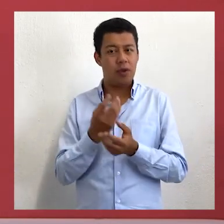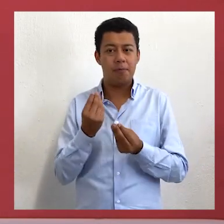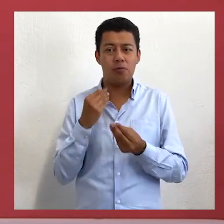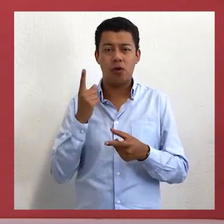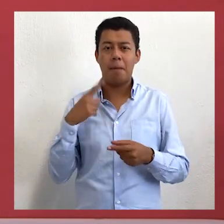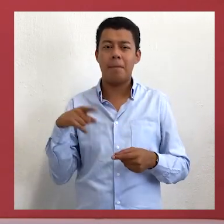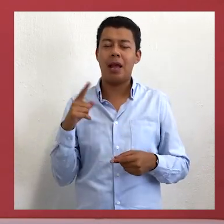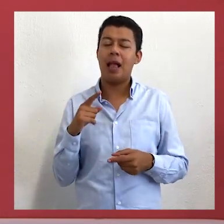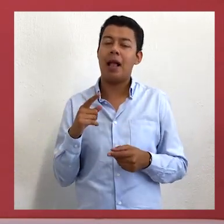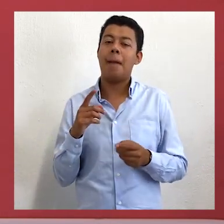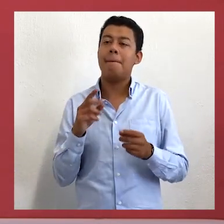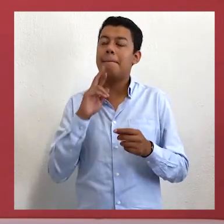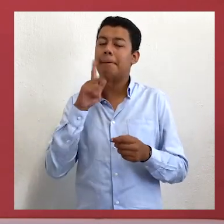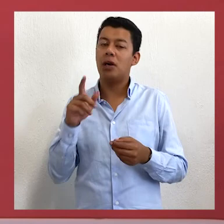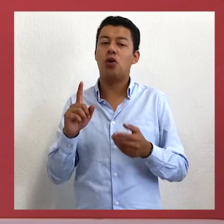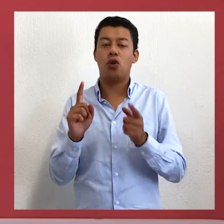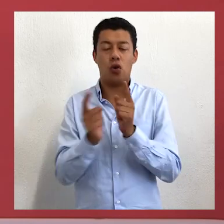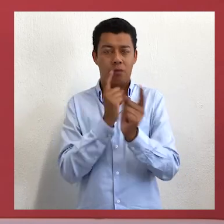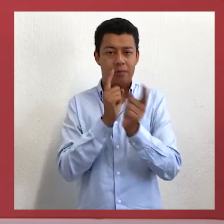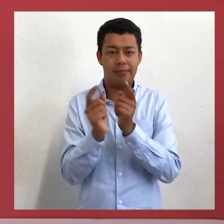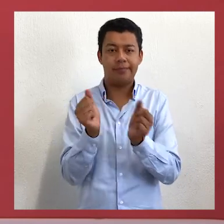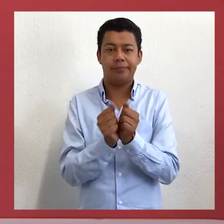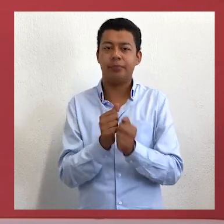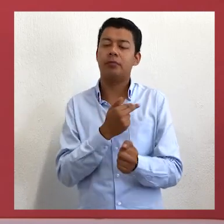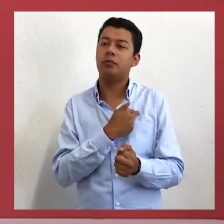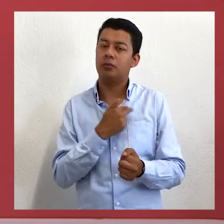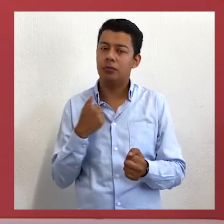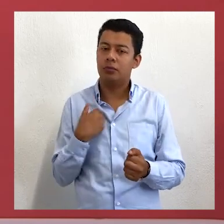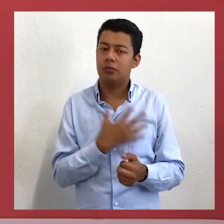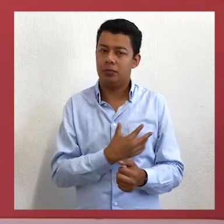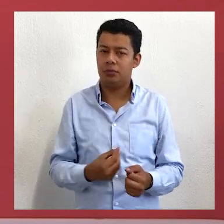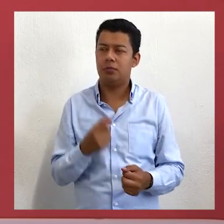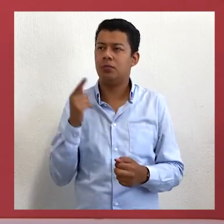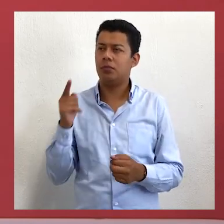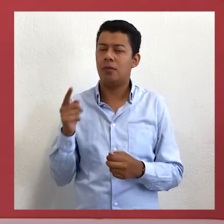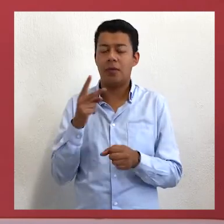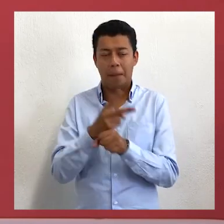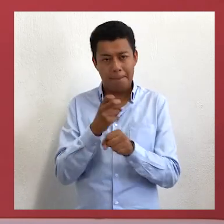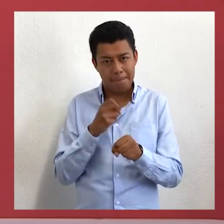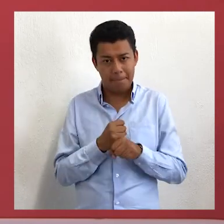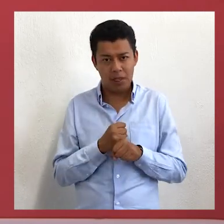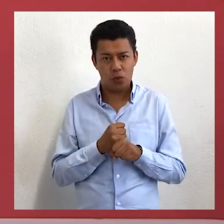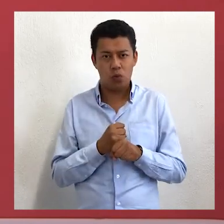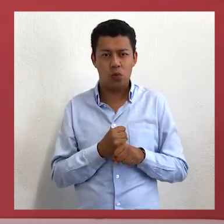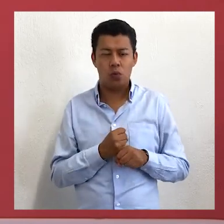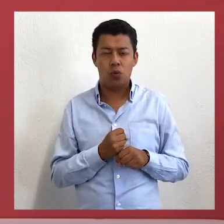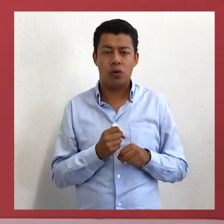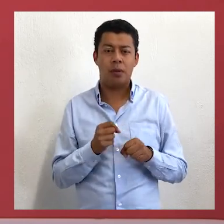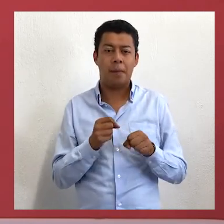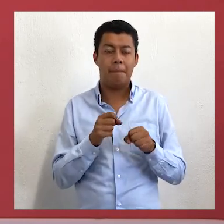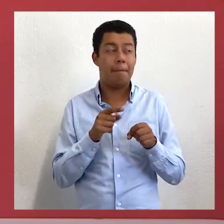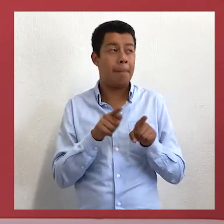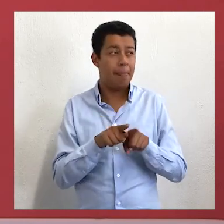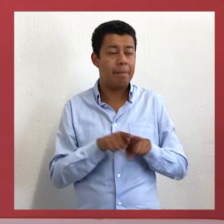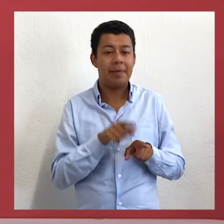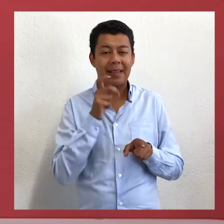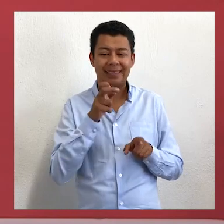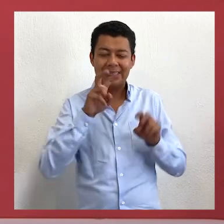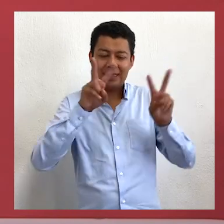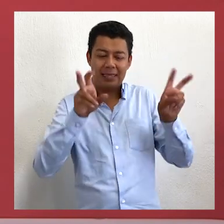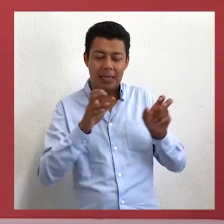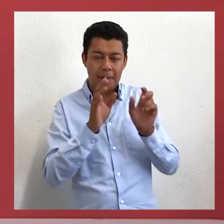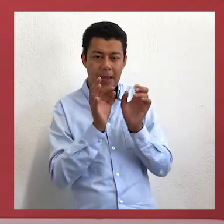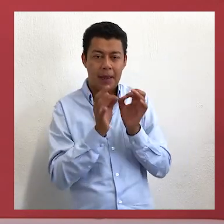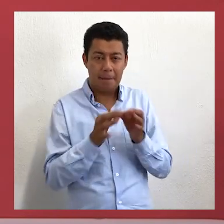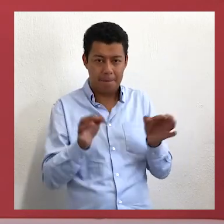también como padres para una buena convivencia con nuestros hijos. Te invito a que descubras todo este